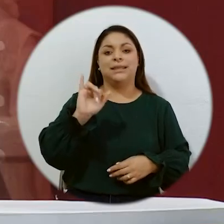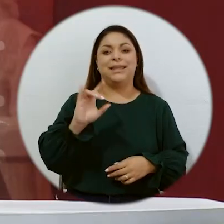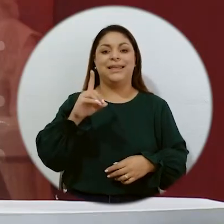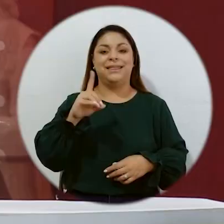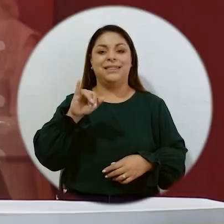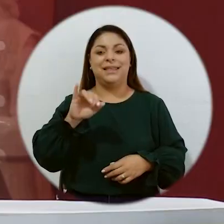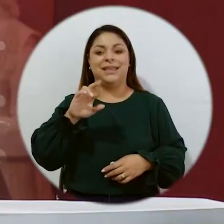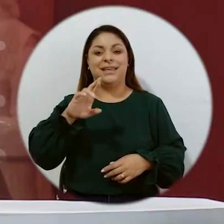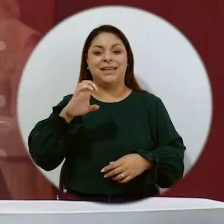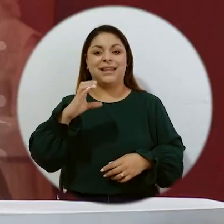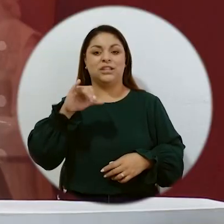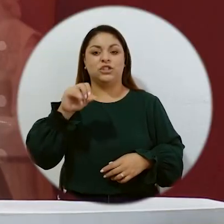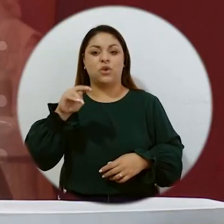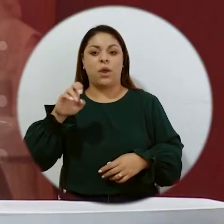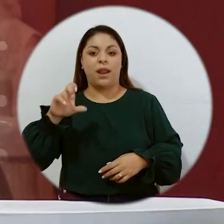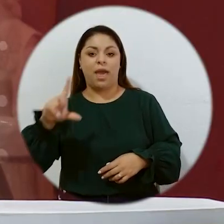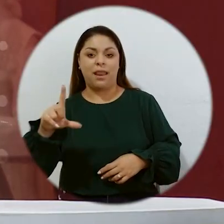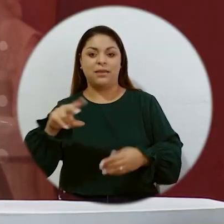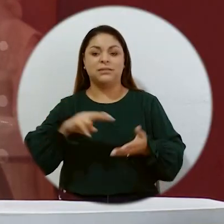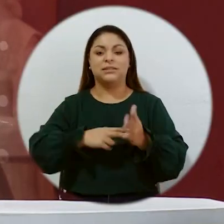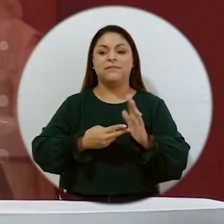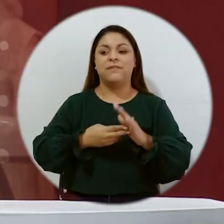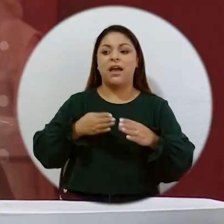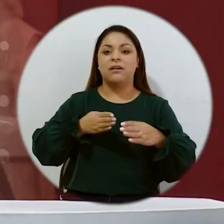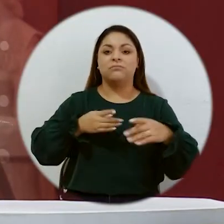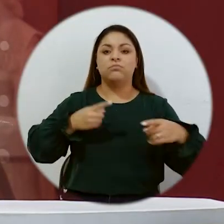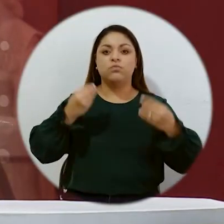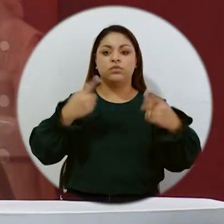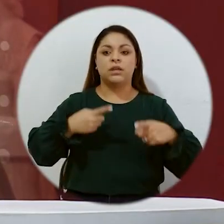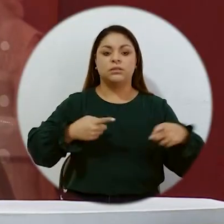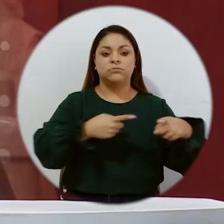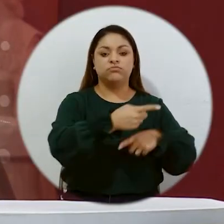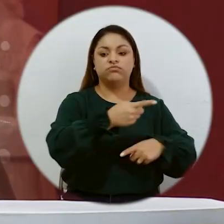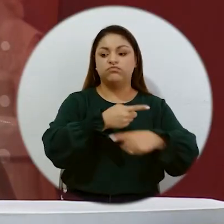las dimensiones del mar son distintas en la Tierra.